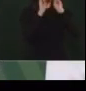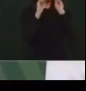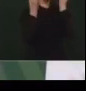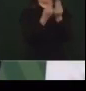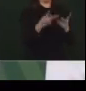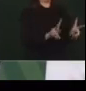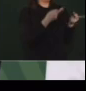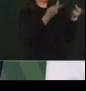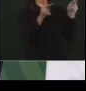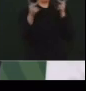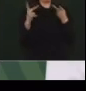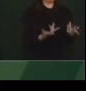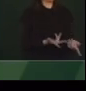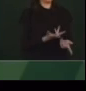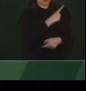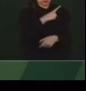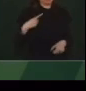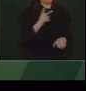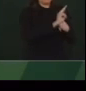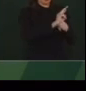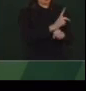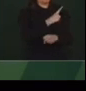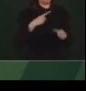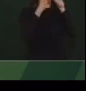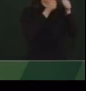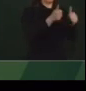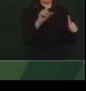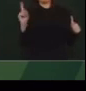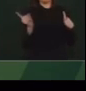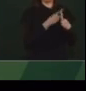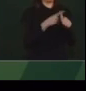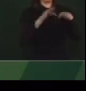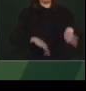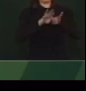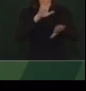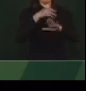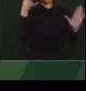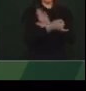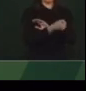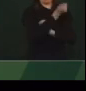el fentanilo. Y más a fondo, ¿por qué no atienden a sus jóvenes?